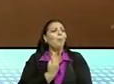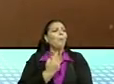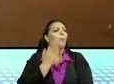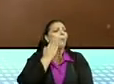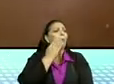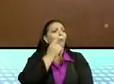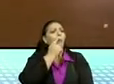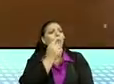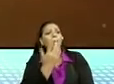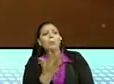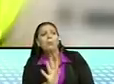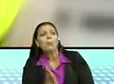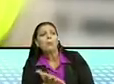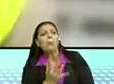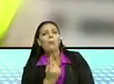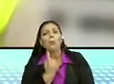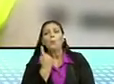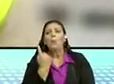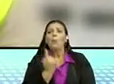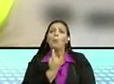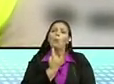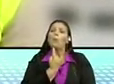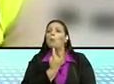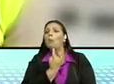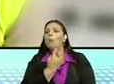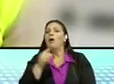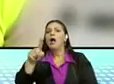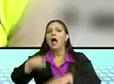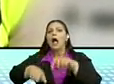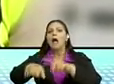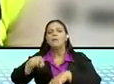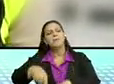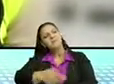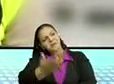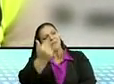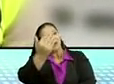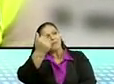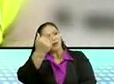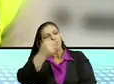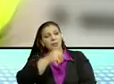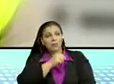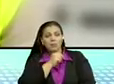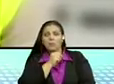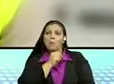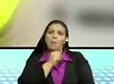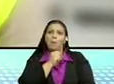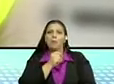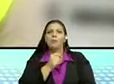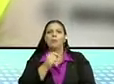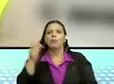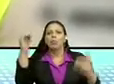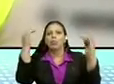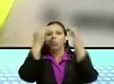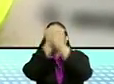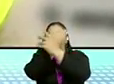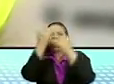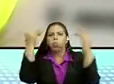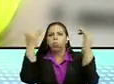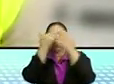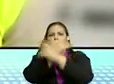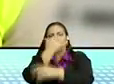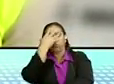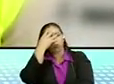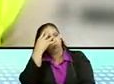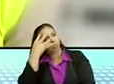y terminan desafortunadamente envueltos en este mundo de la delincuencia, de las drogas, delinquiendo tan